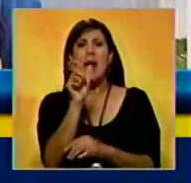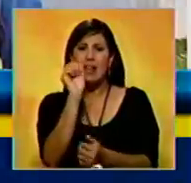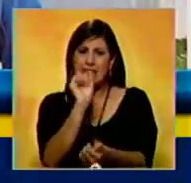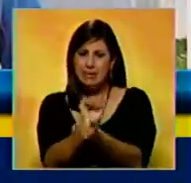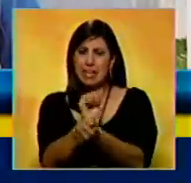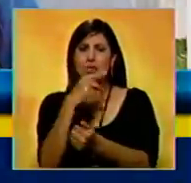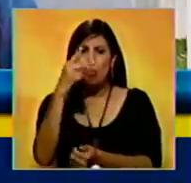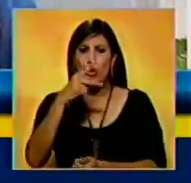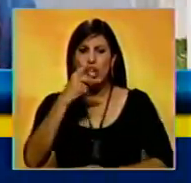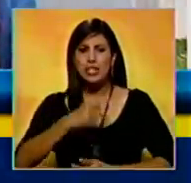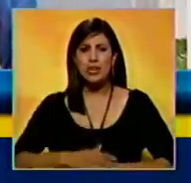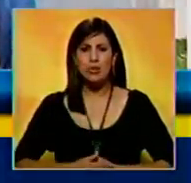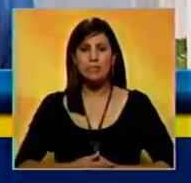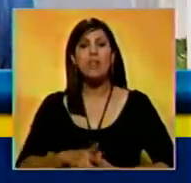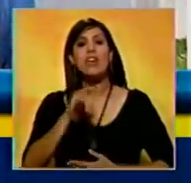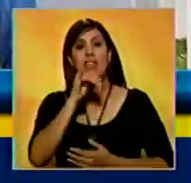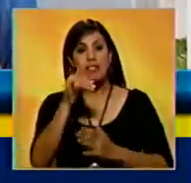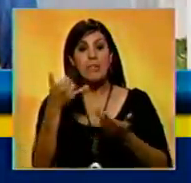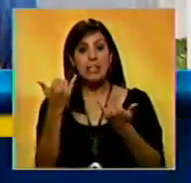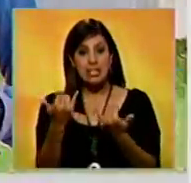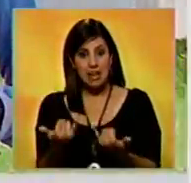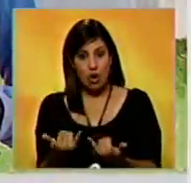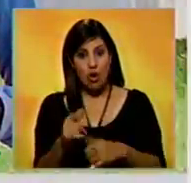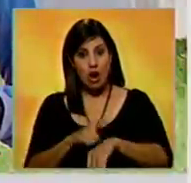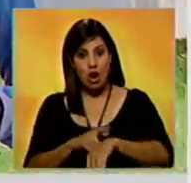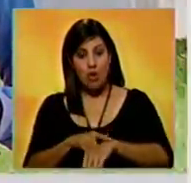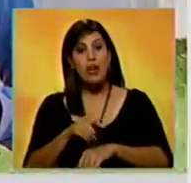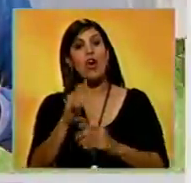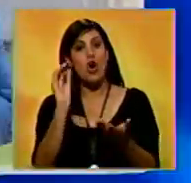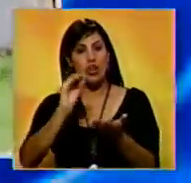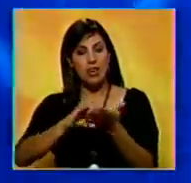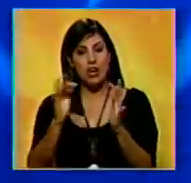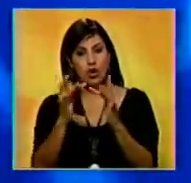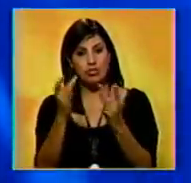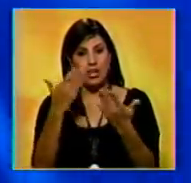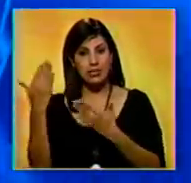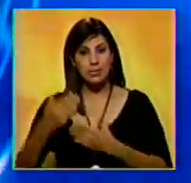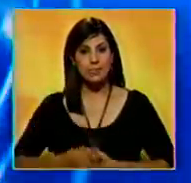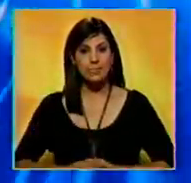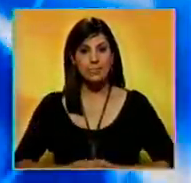llamados presos políticos. Es la información que tenemos a esta hora y con ella retornamos el pase al estudio.